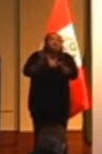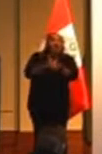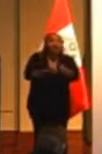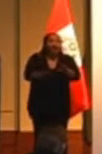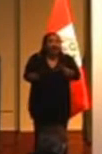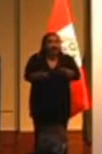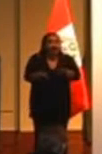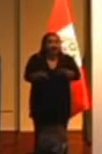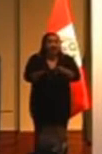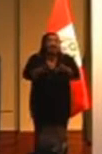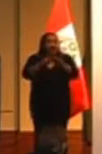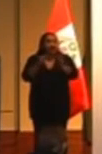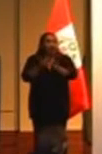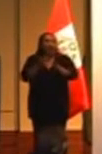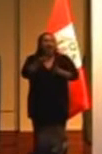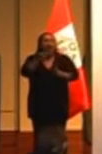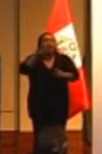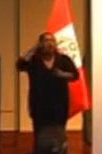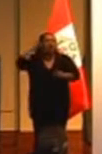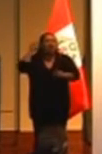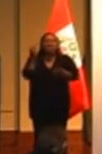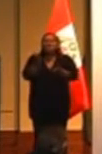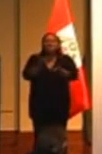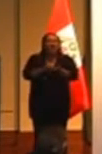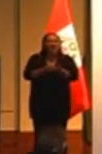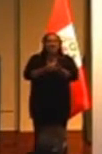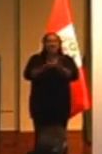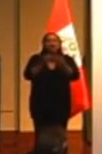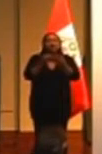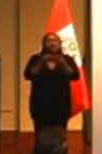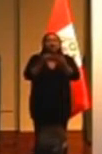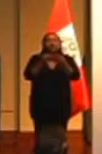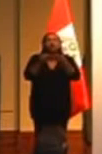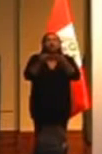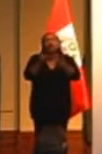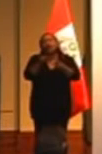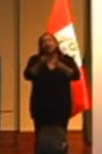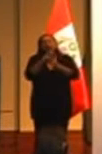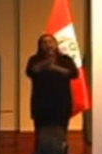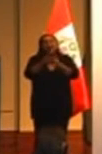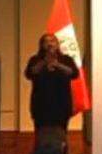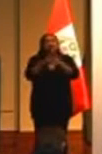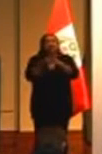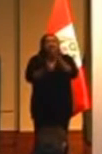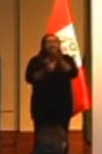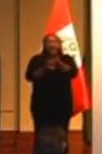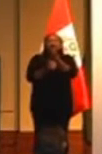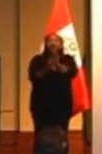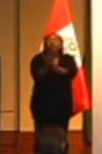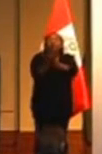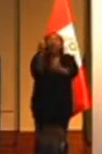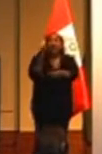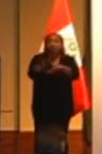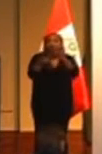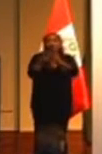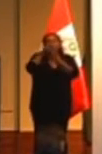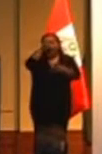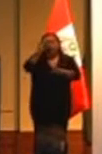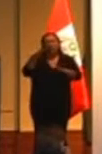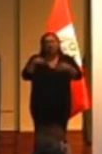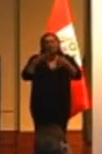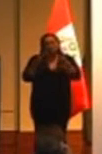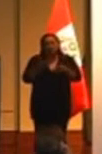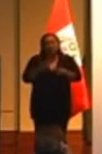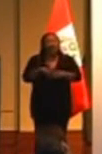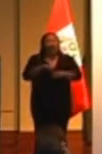duda, Miraflores es la municipalidad más innovadora que hay en todo Lima y probablemente en todo el Perú. Hace